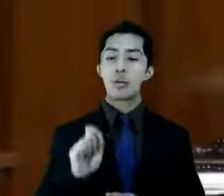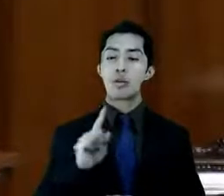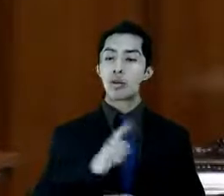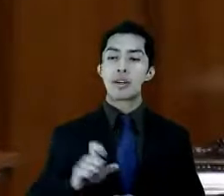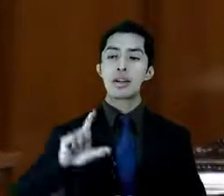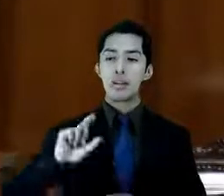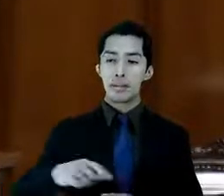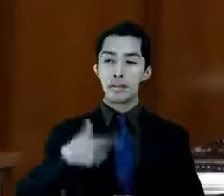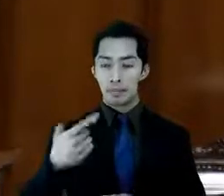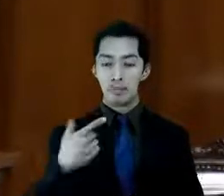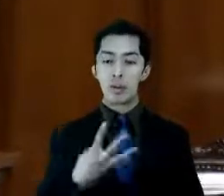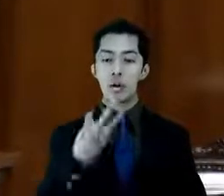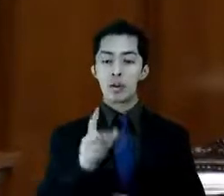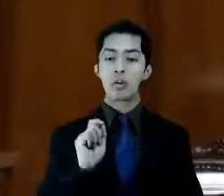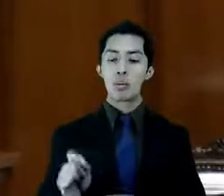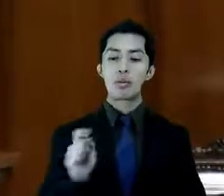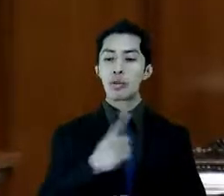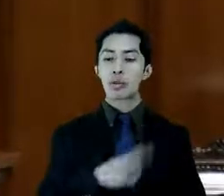4.127,